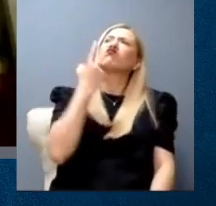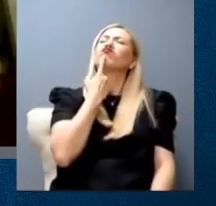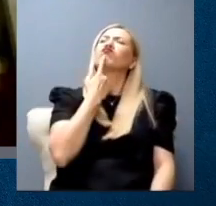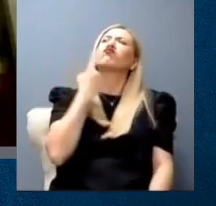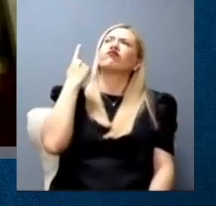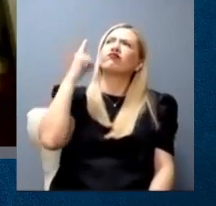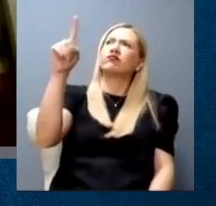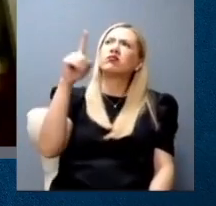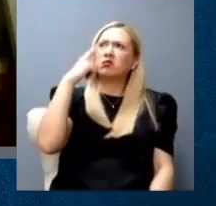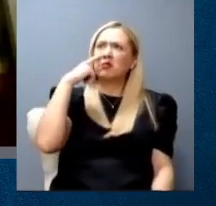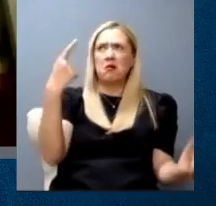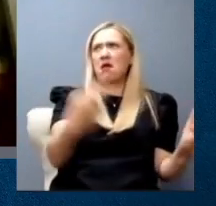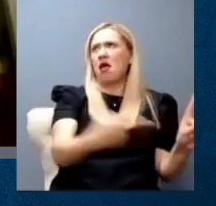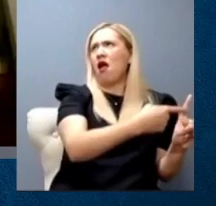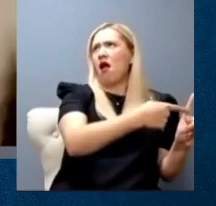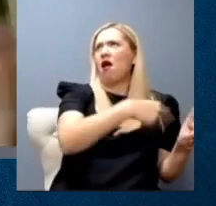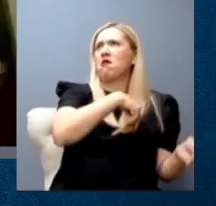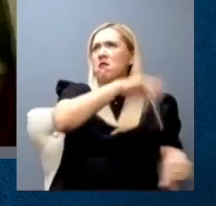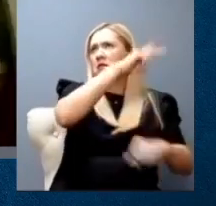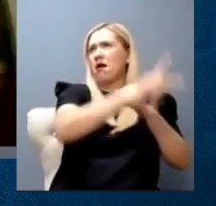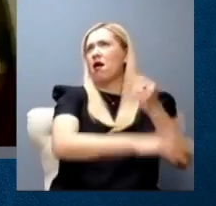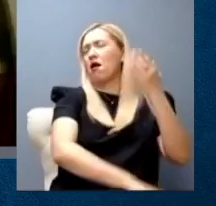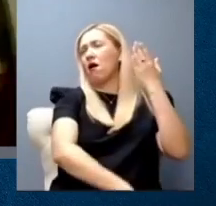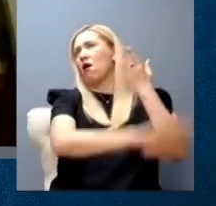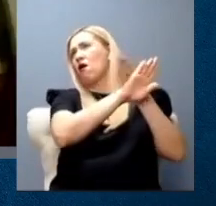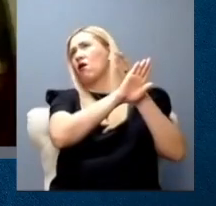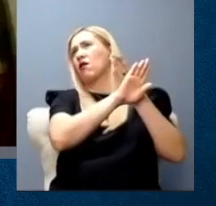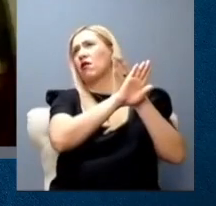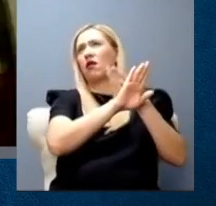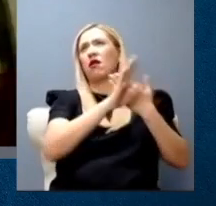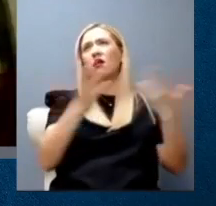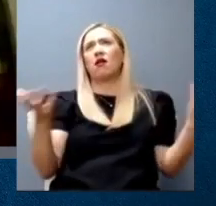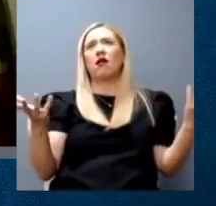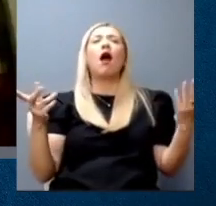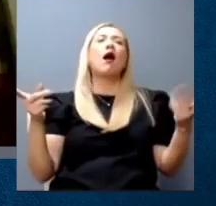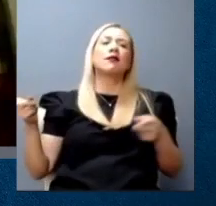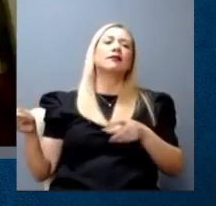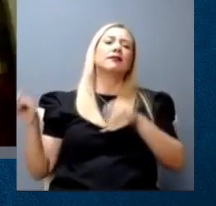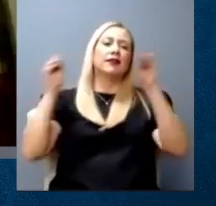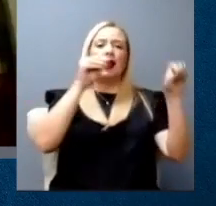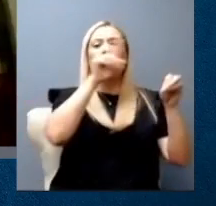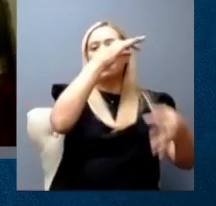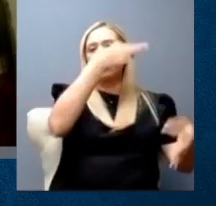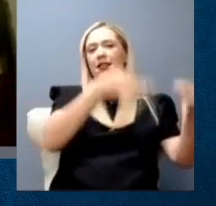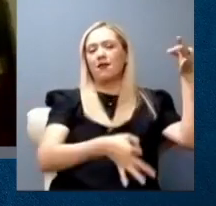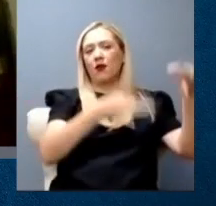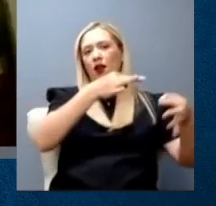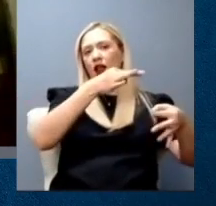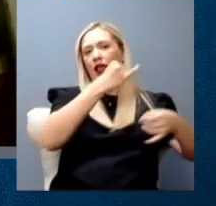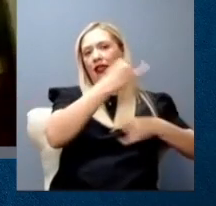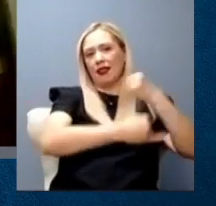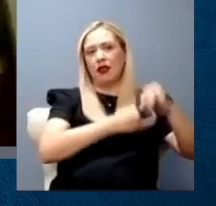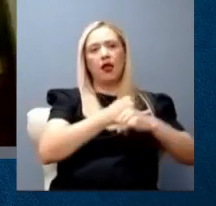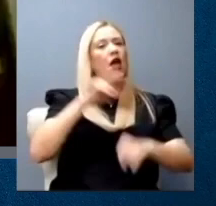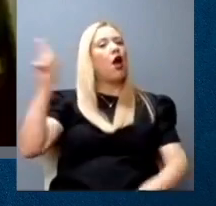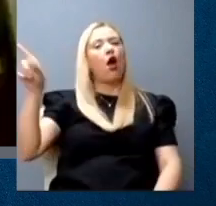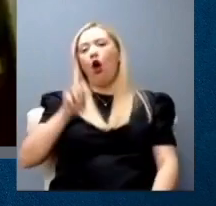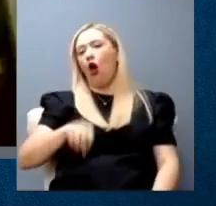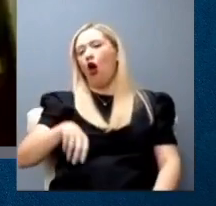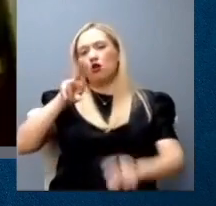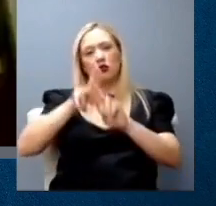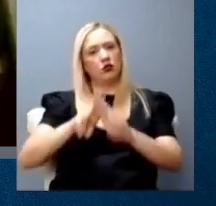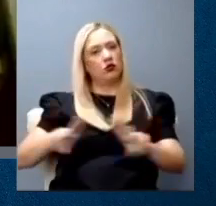ha cometido la violación ante una instancia internacional, ante un tribunal internacional. Eso no existe en el ámbito de las Naciones